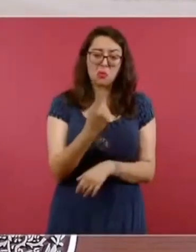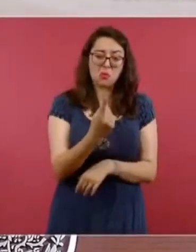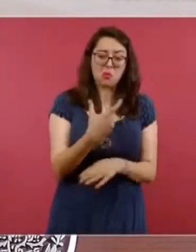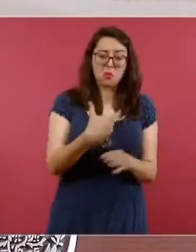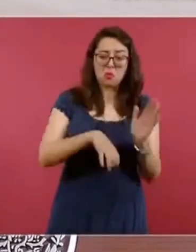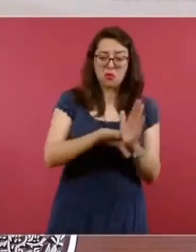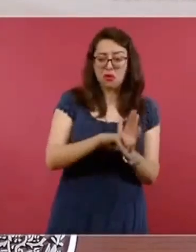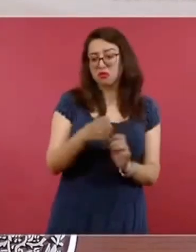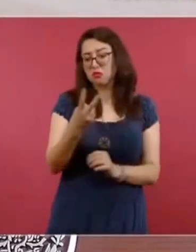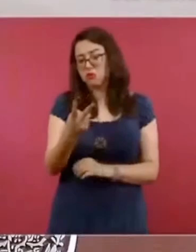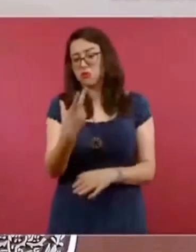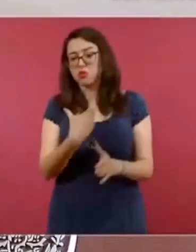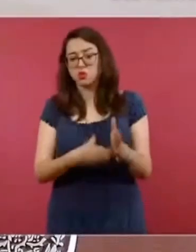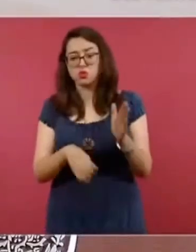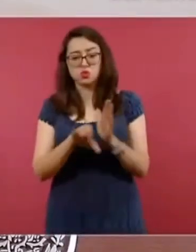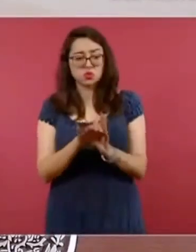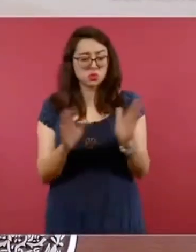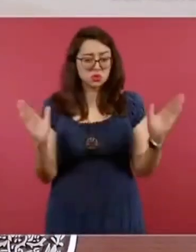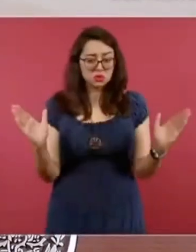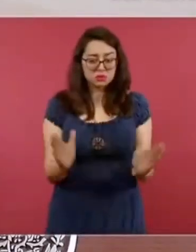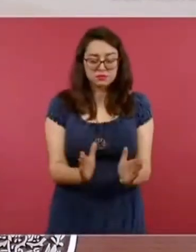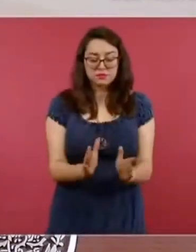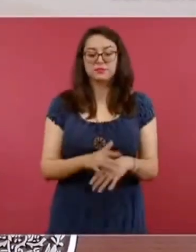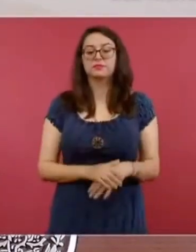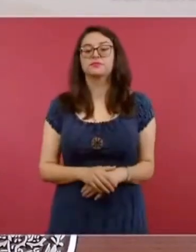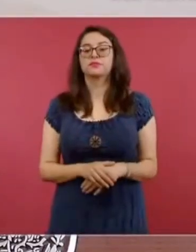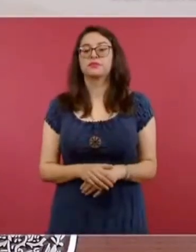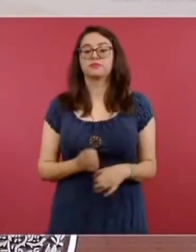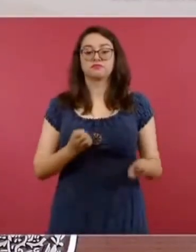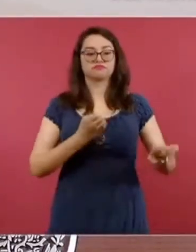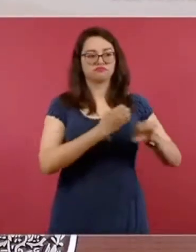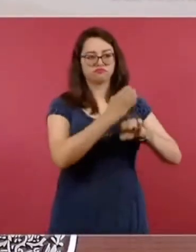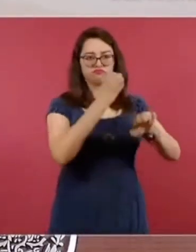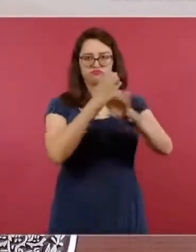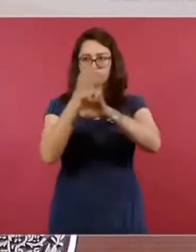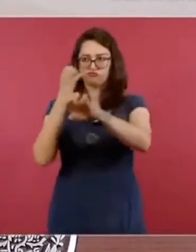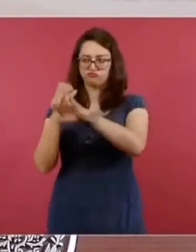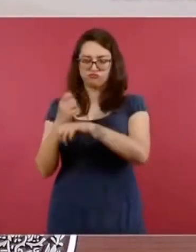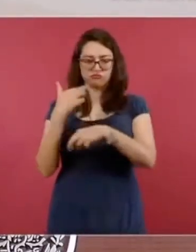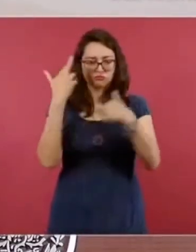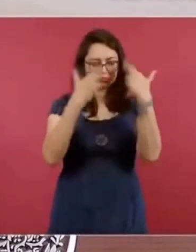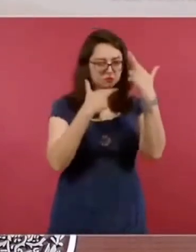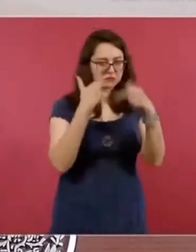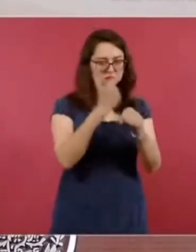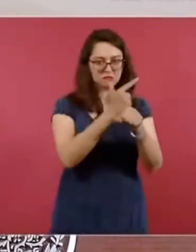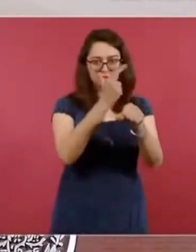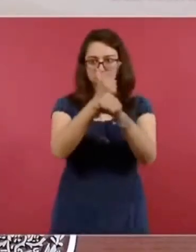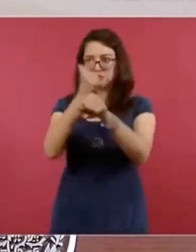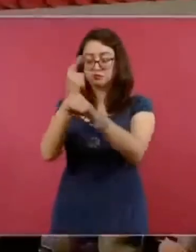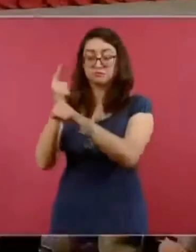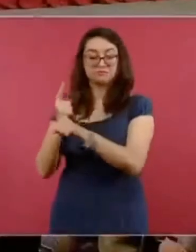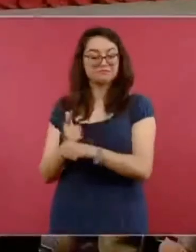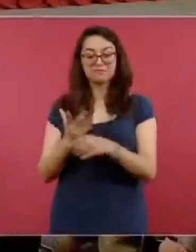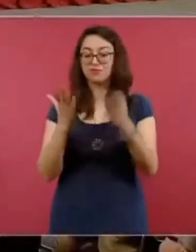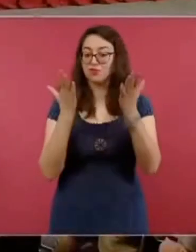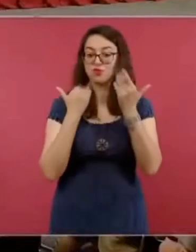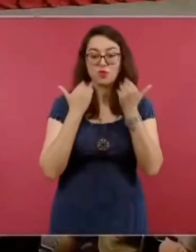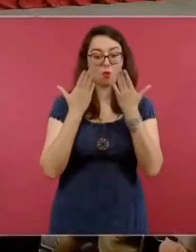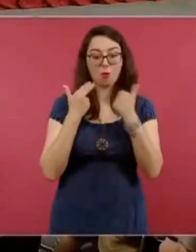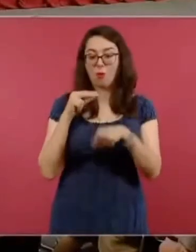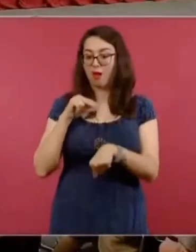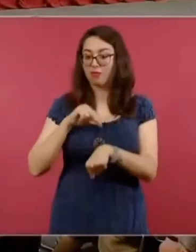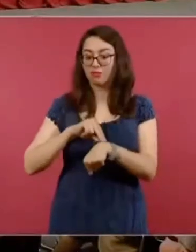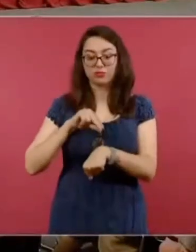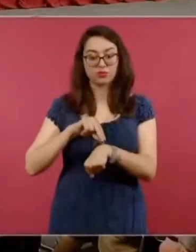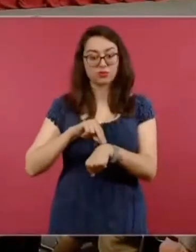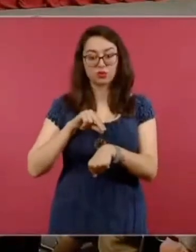identificó, porque se hizo un trabajo con todos los gobiernos de los estados, se identificó que algunos solo contaban con el médico pasante y no había algún